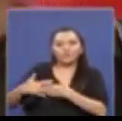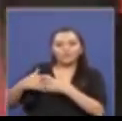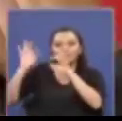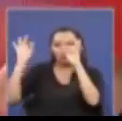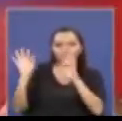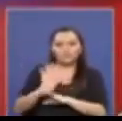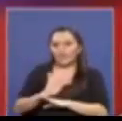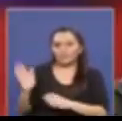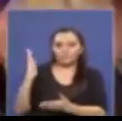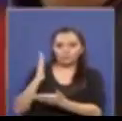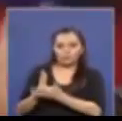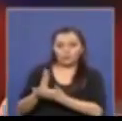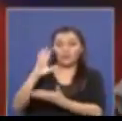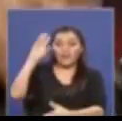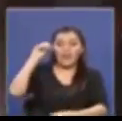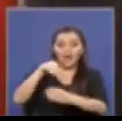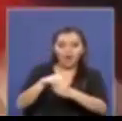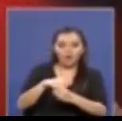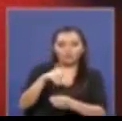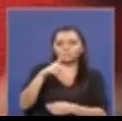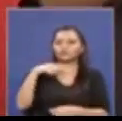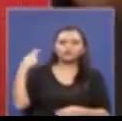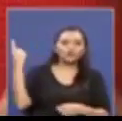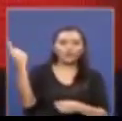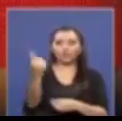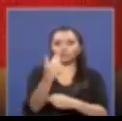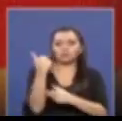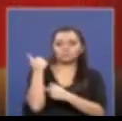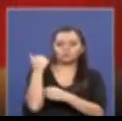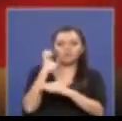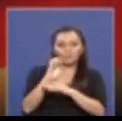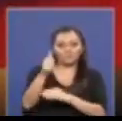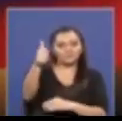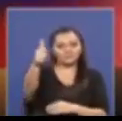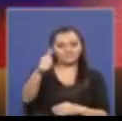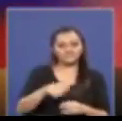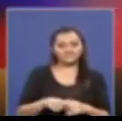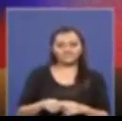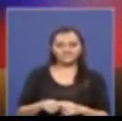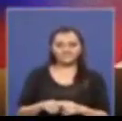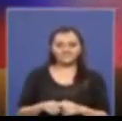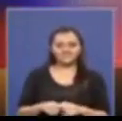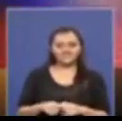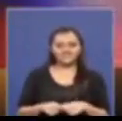Está aquí y lo hemos logrado como sociedad, como país, como revolución, compañeros.